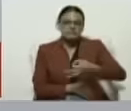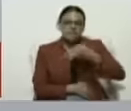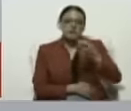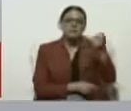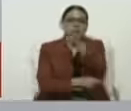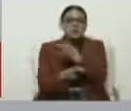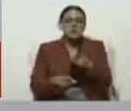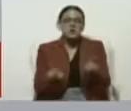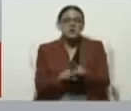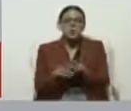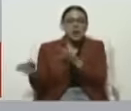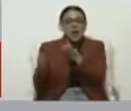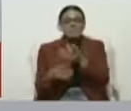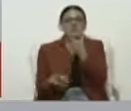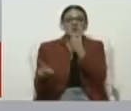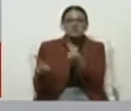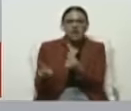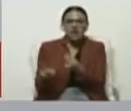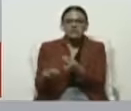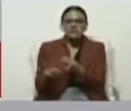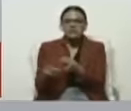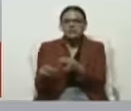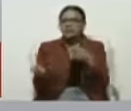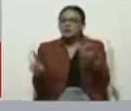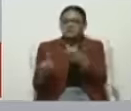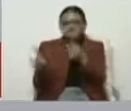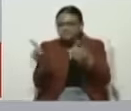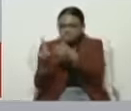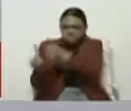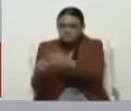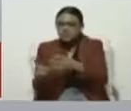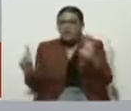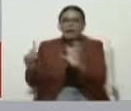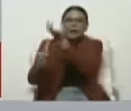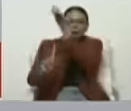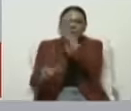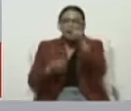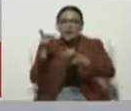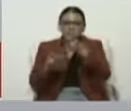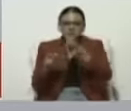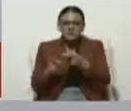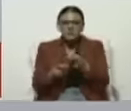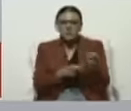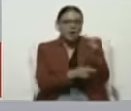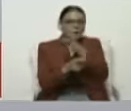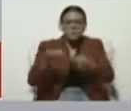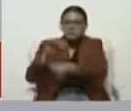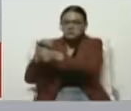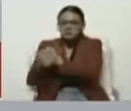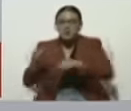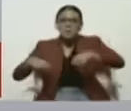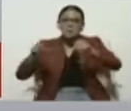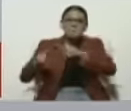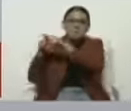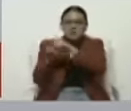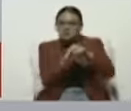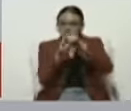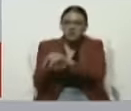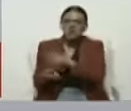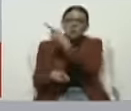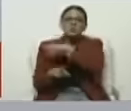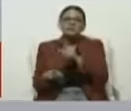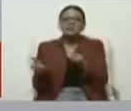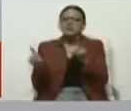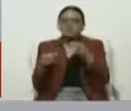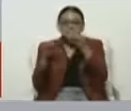atajos, insultos, quemar gente viva, degollar motorizados, buscar siempre la violencia como la moneda corriente a través del